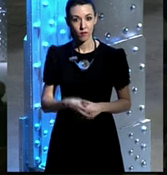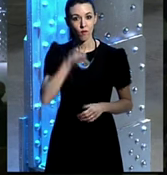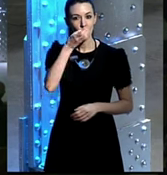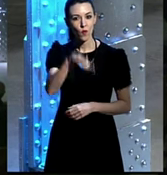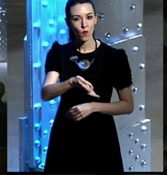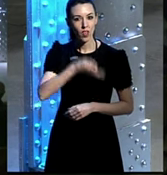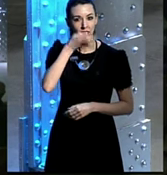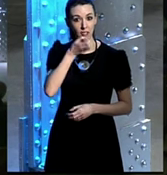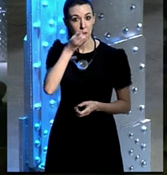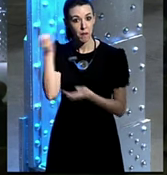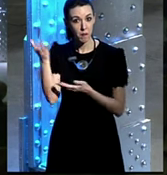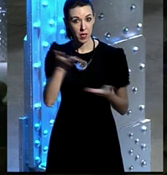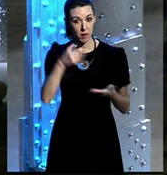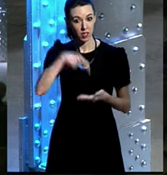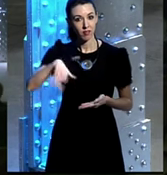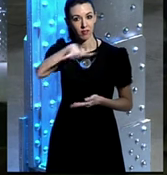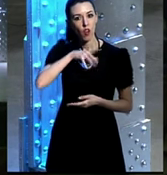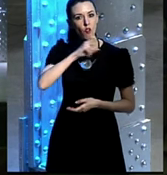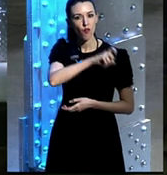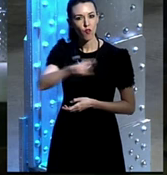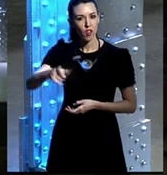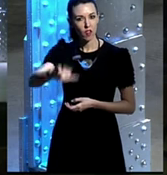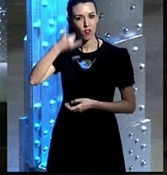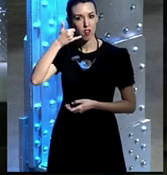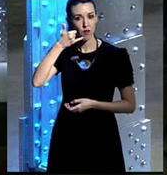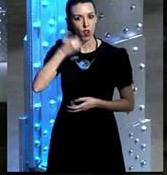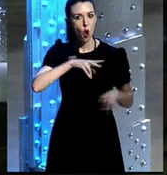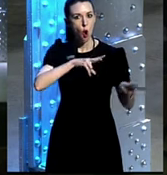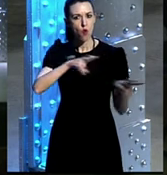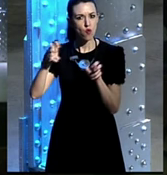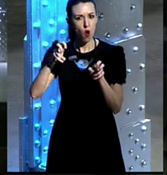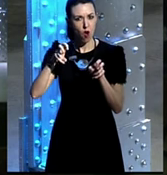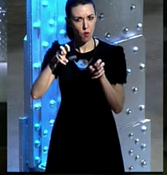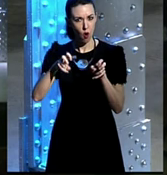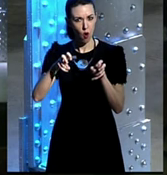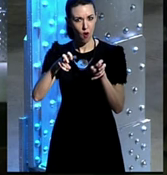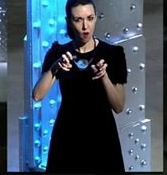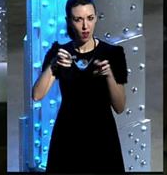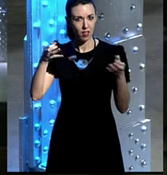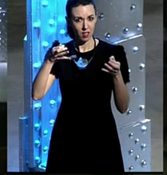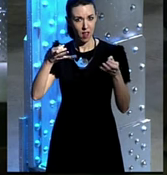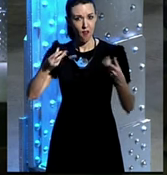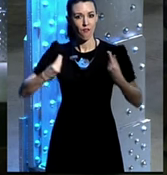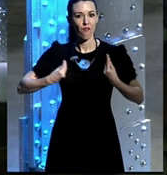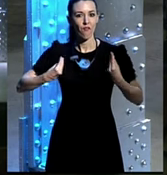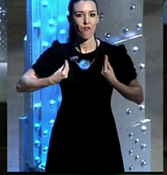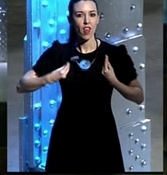Buenas tardes, bienvenidos a este espacio de la Fundación Telefónica, a una nueva edición de Hay vida en